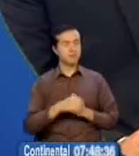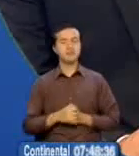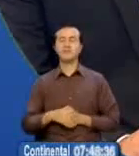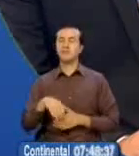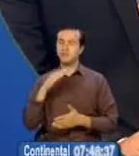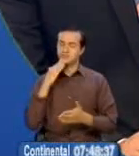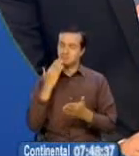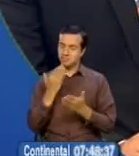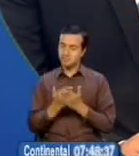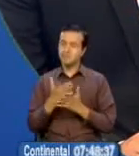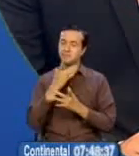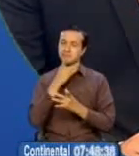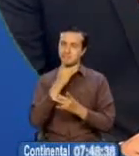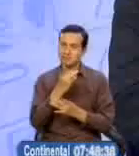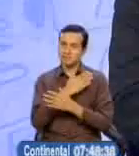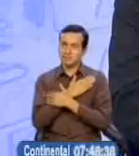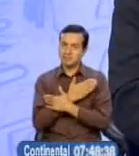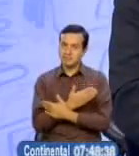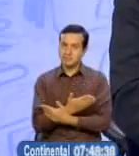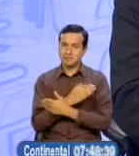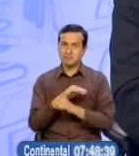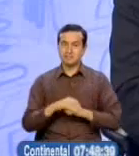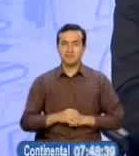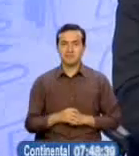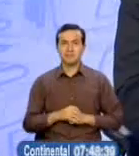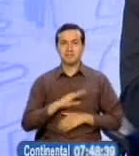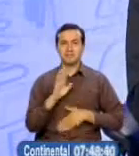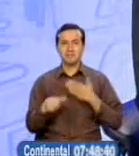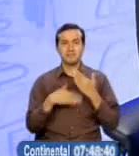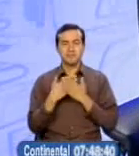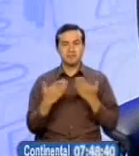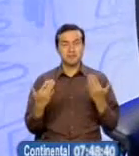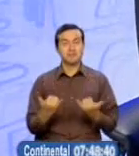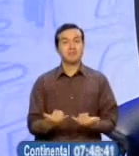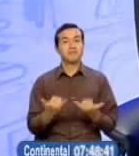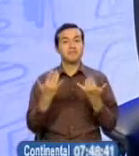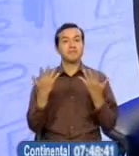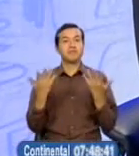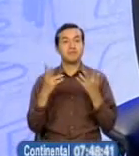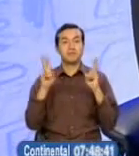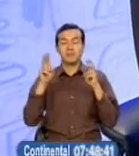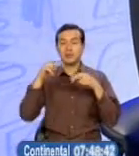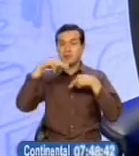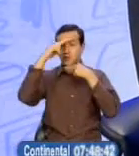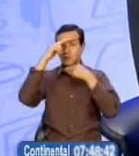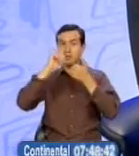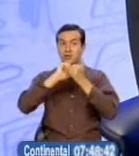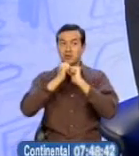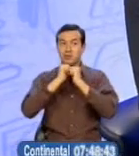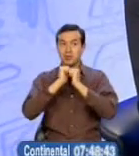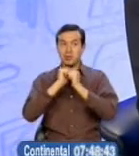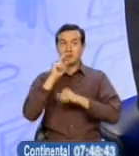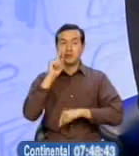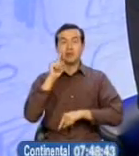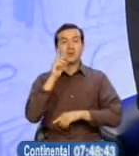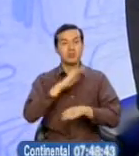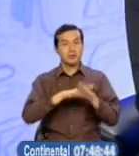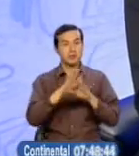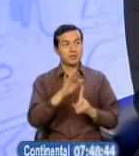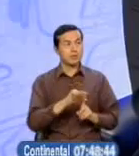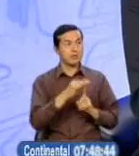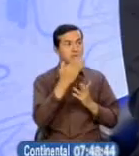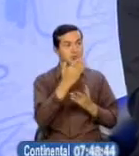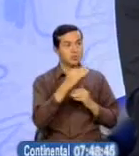Gracias, Vanessa. Un gusto saludar con todos ustedes en este momento hablando de los deportes. Y lo hacemos con nuestro invitado, bien le